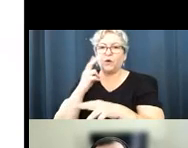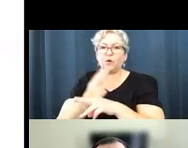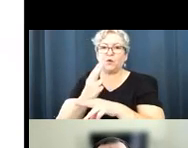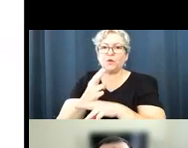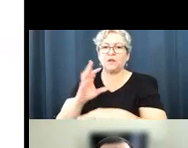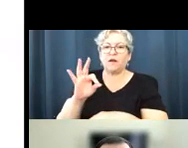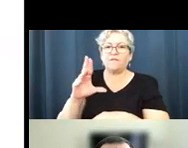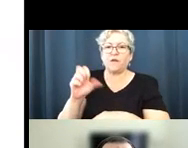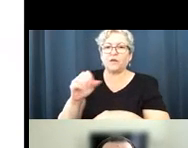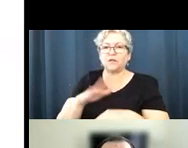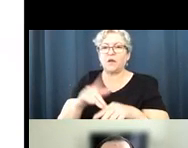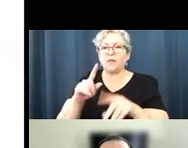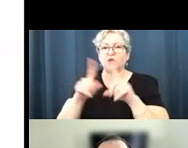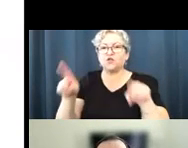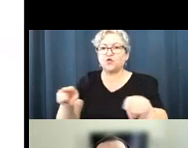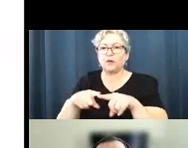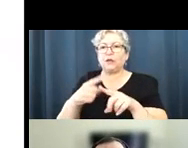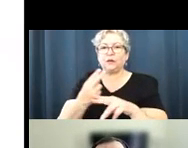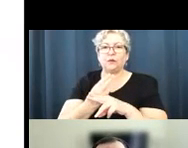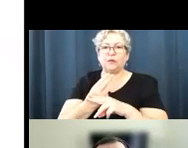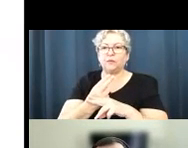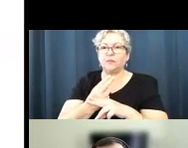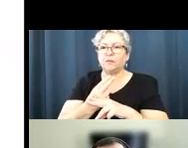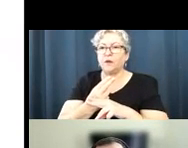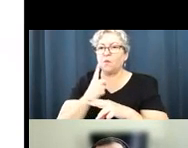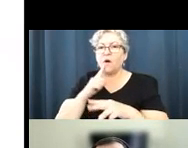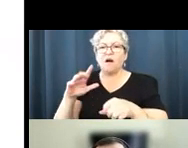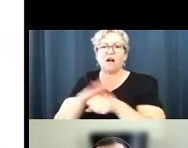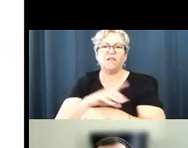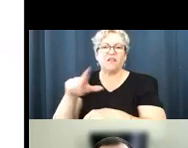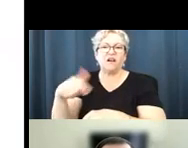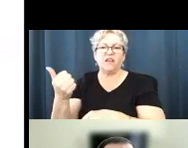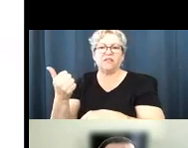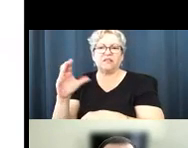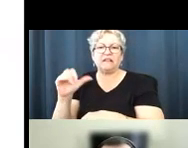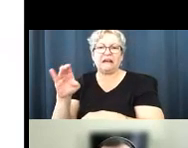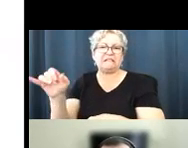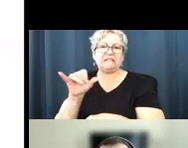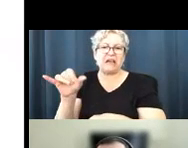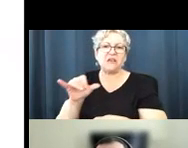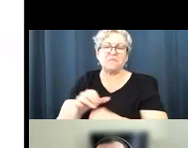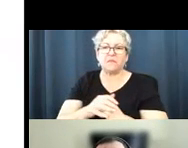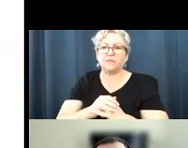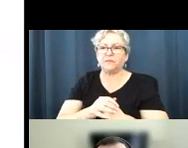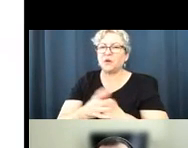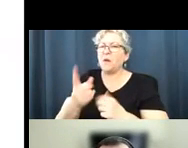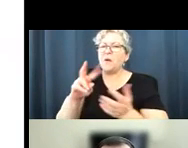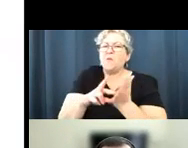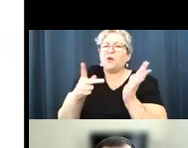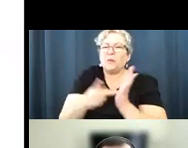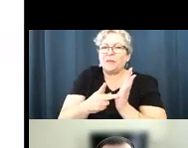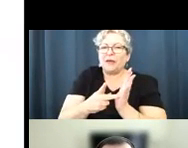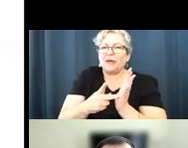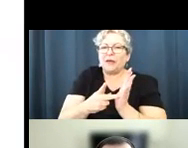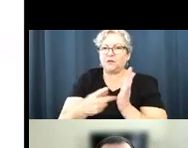tecnologías que usan las otras tecnologías asistidas. Sí, lo que funciona para un screen reader también puede ayudar para